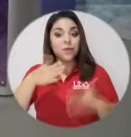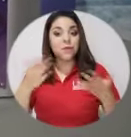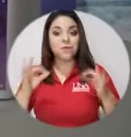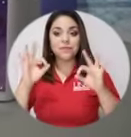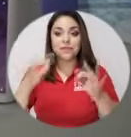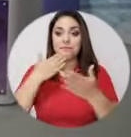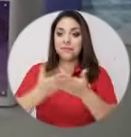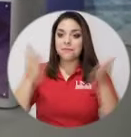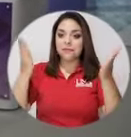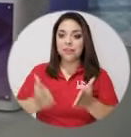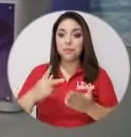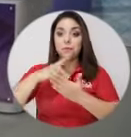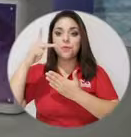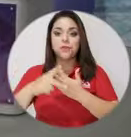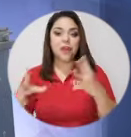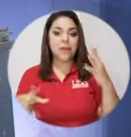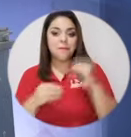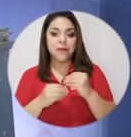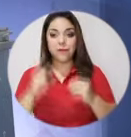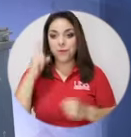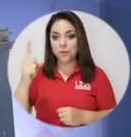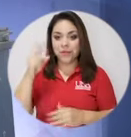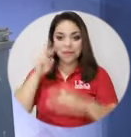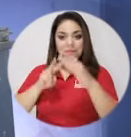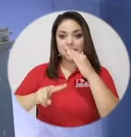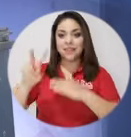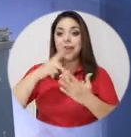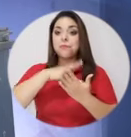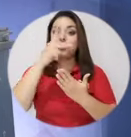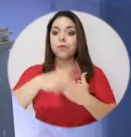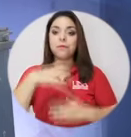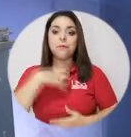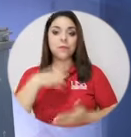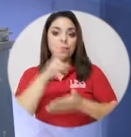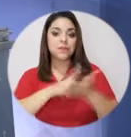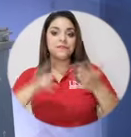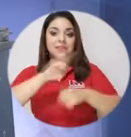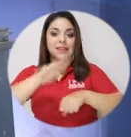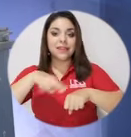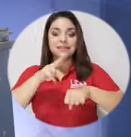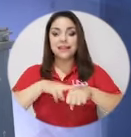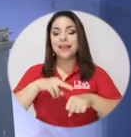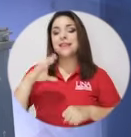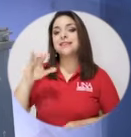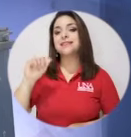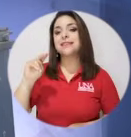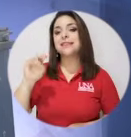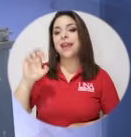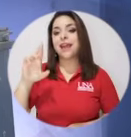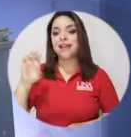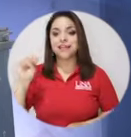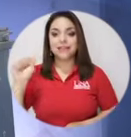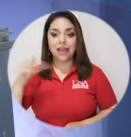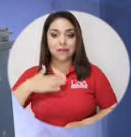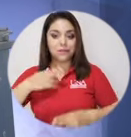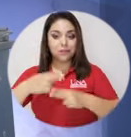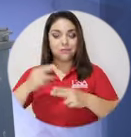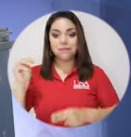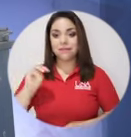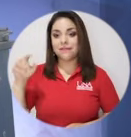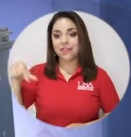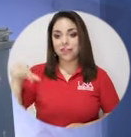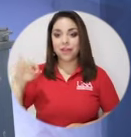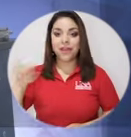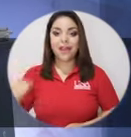¿qué tal? Bienvenidos a una edición más de Una Mirada, el programa de la Universidad Nacional y del CINAR S.A. Mi nombre es Maribel Quiroz Jara y en